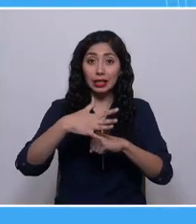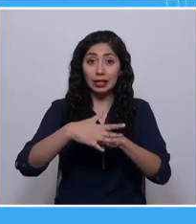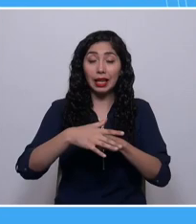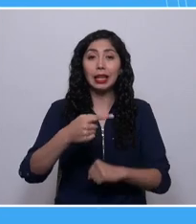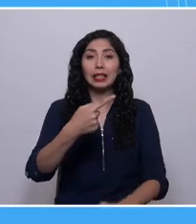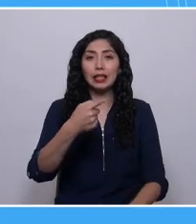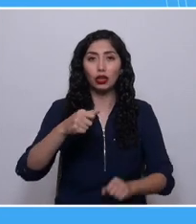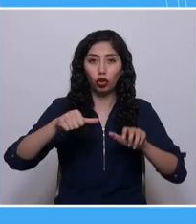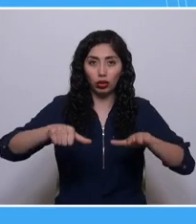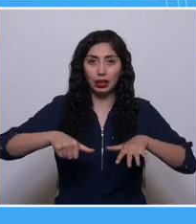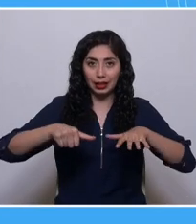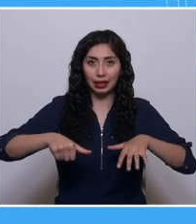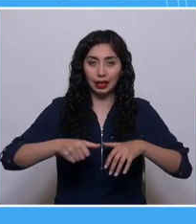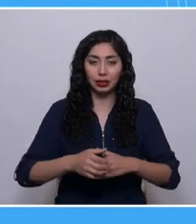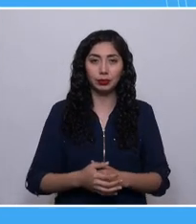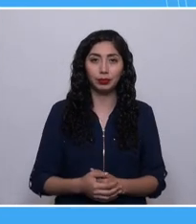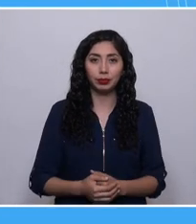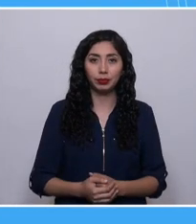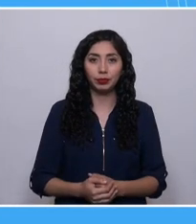116.